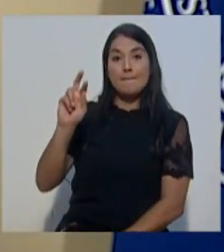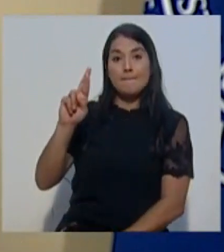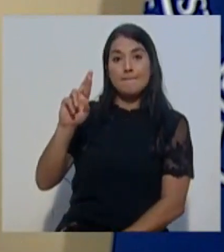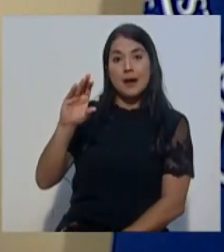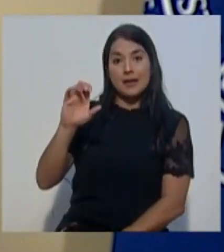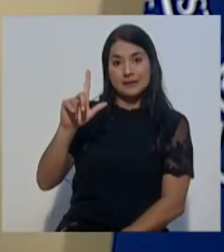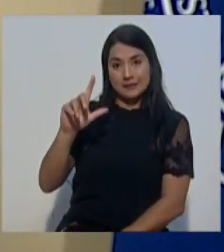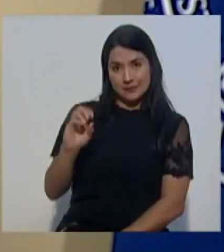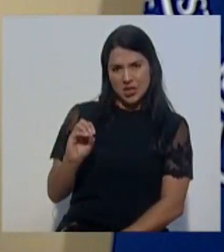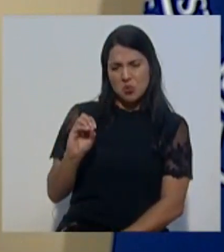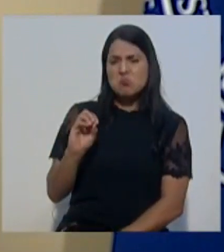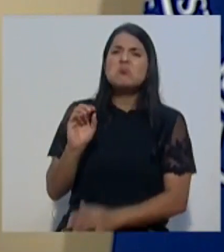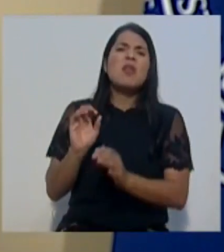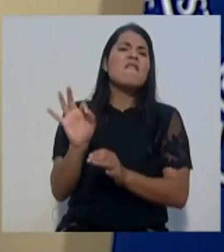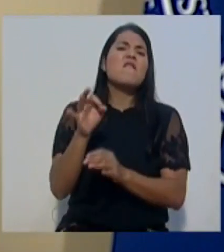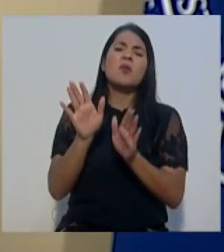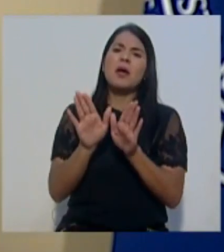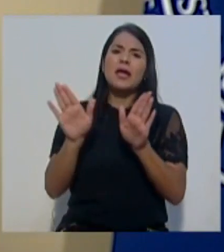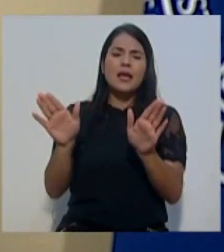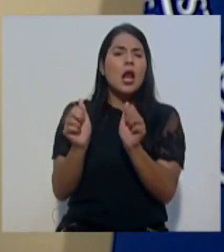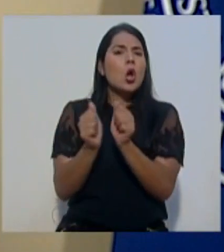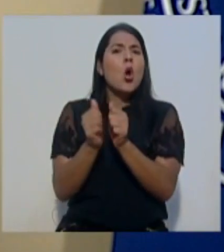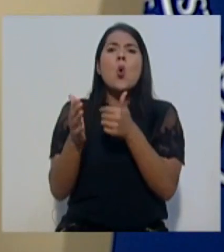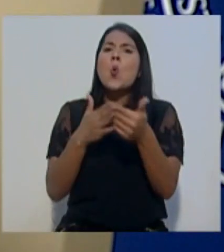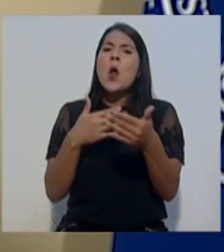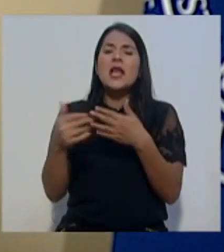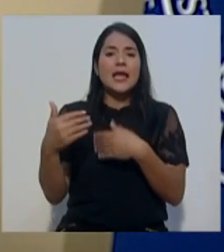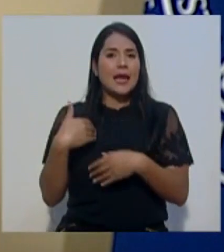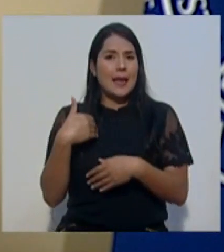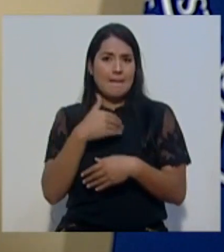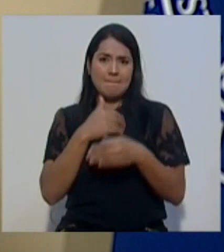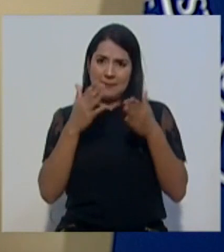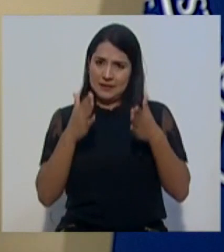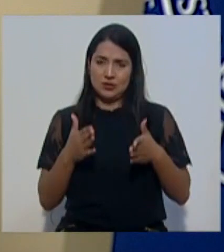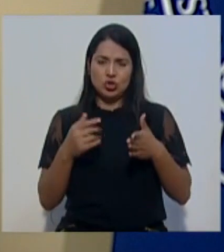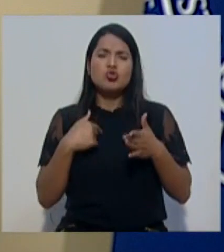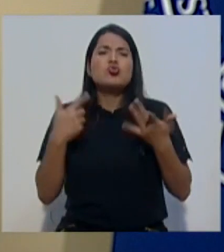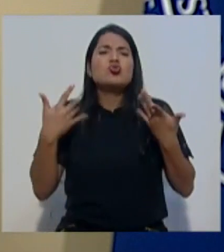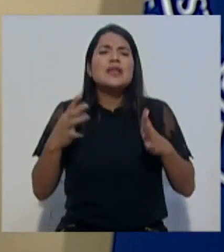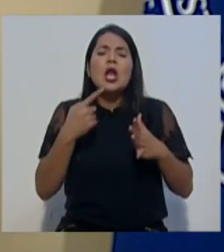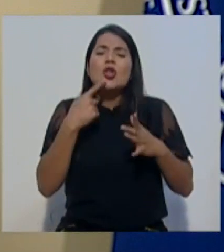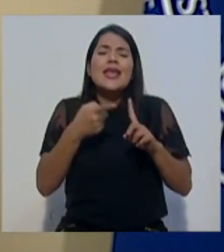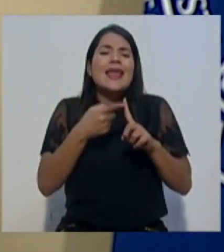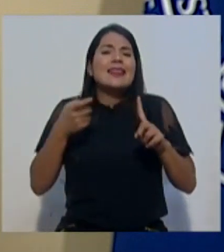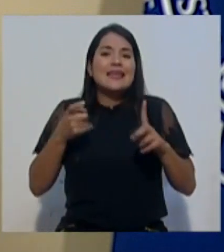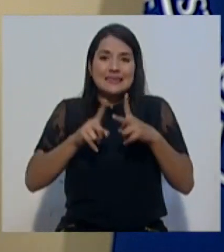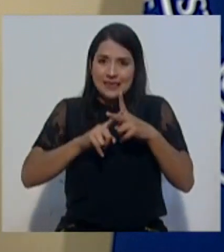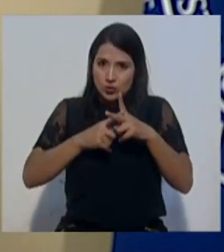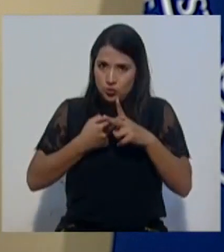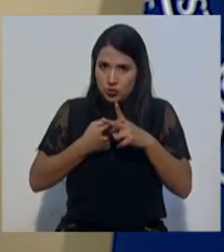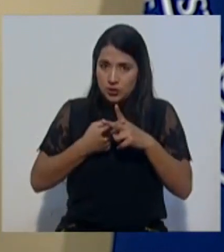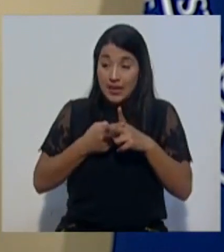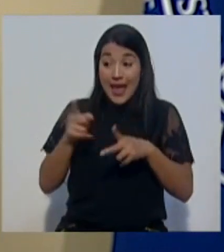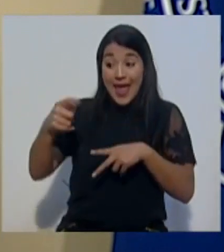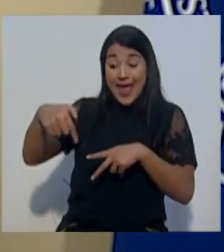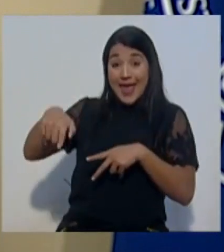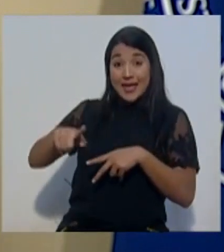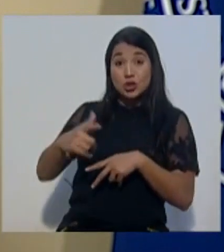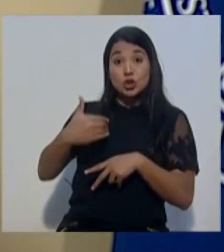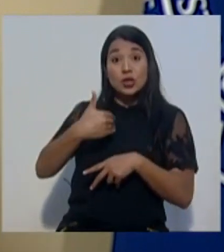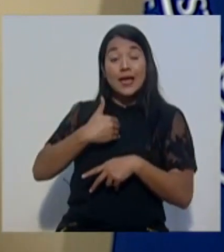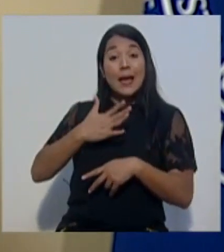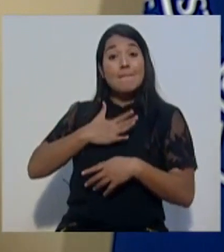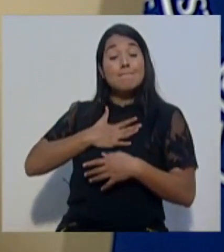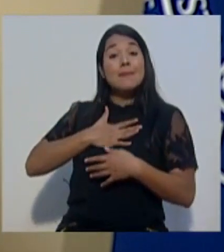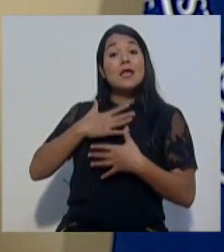cualquier jerarca, y eso lo he dicho desde que inicié mi gestión, gozarán de mi confianza hasta que estén